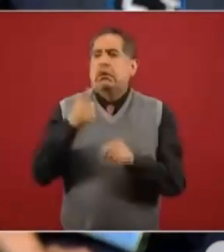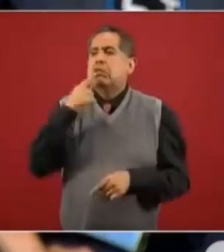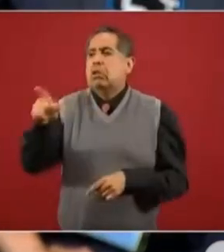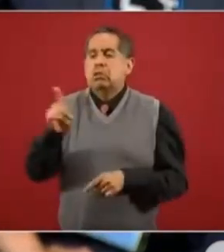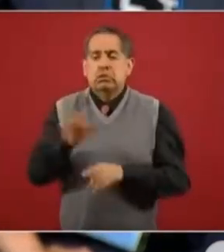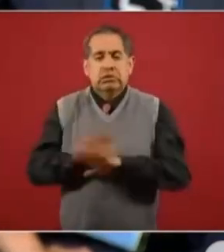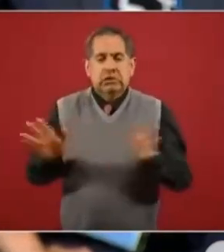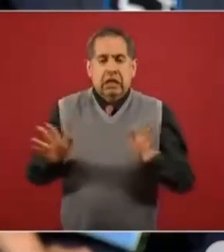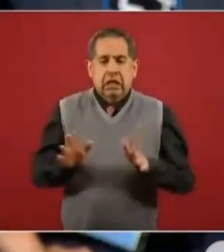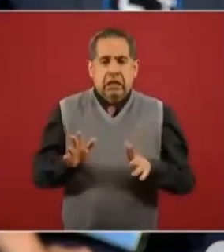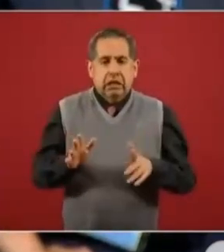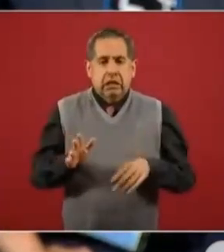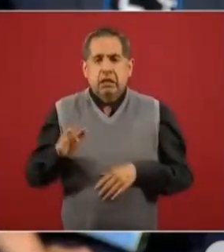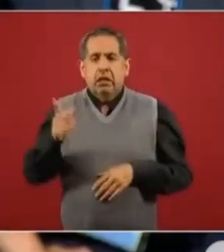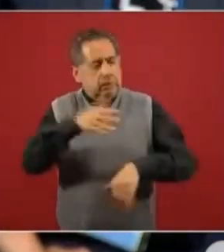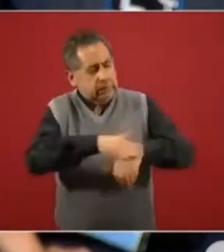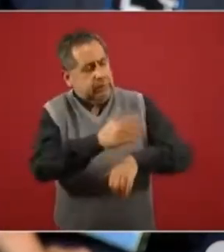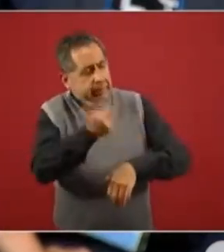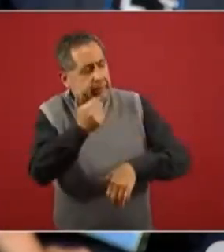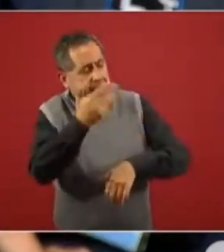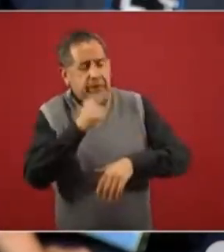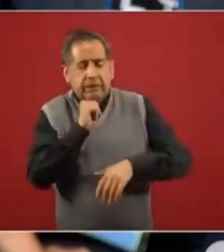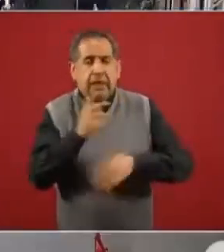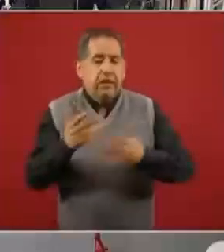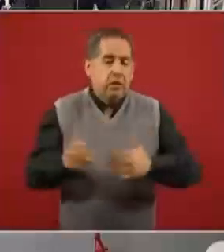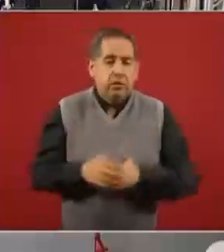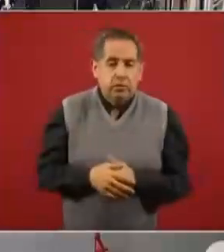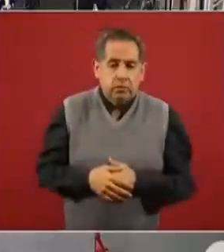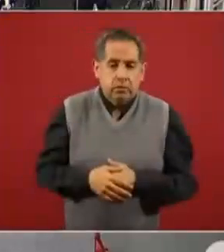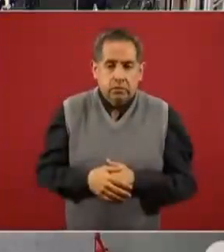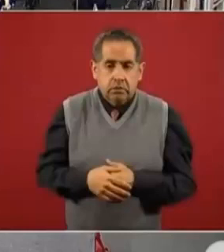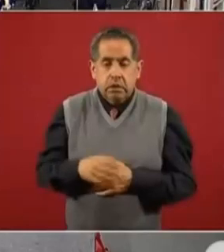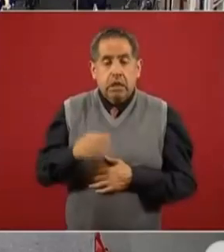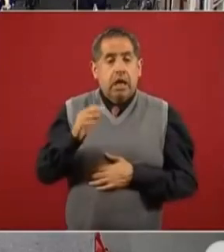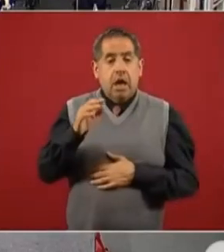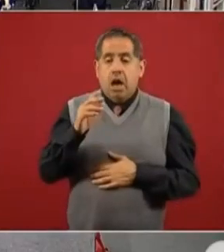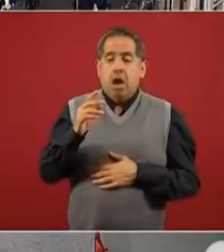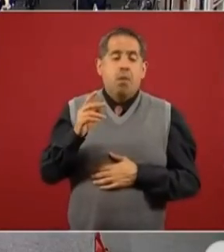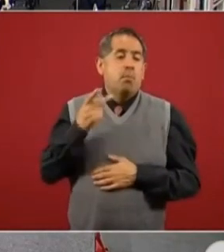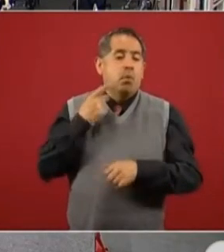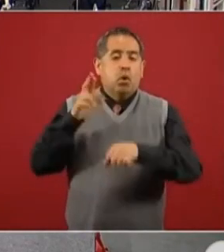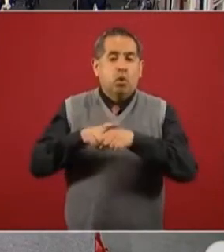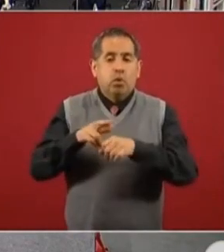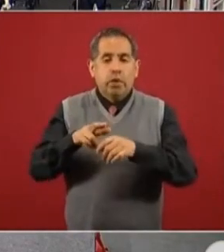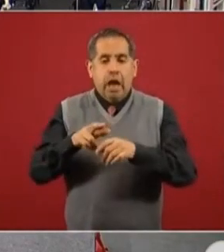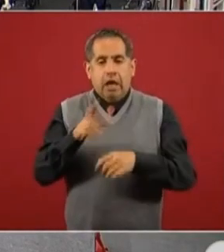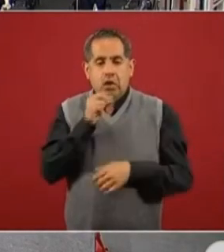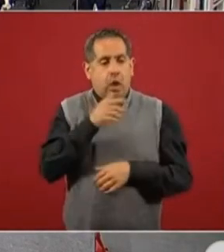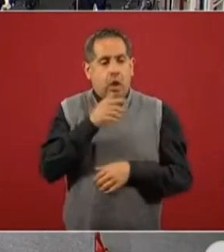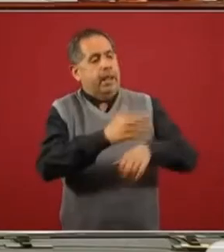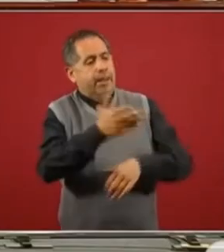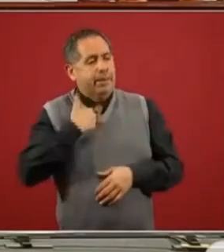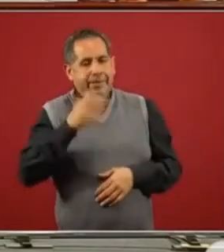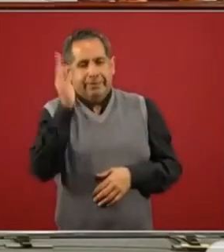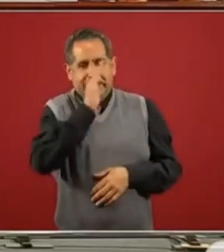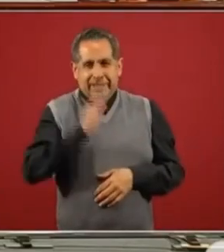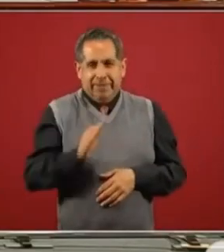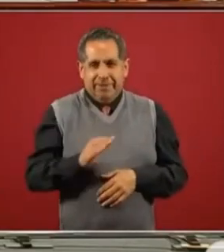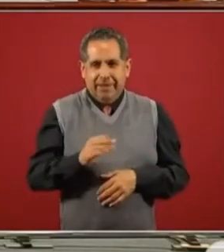en llamadas a misas de la Procuraduría? Sí, no, y la Procuraduría no llama a misa, estamos en un estado laico, entonces no lo podría hacer. Lo